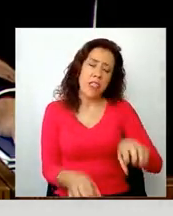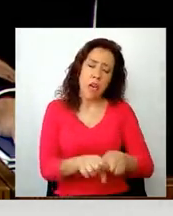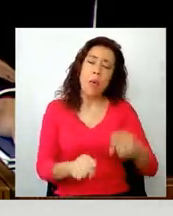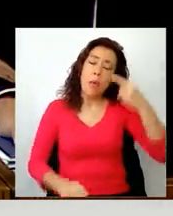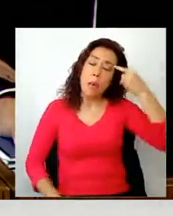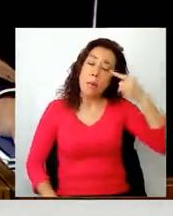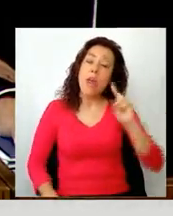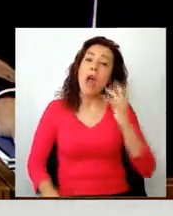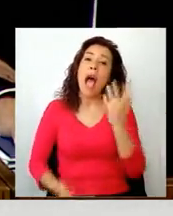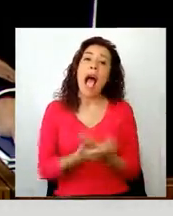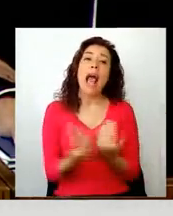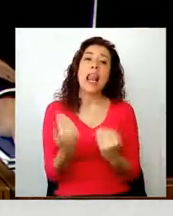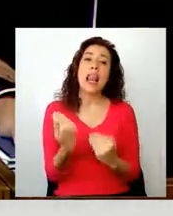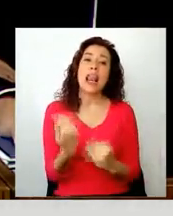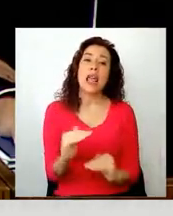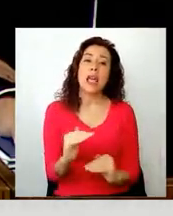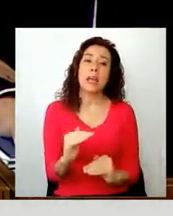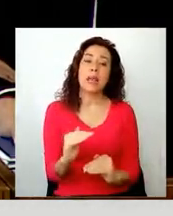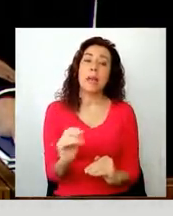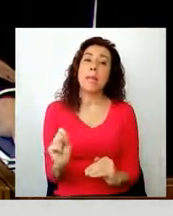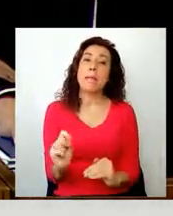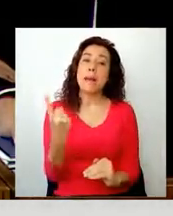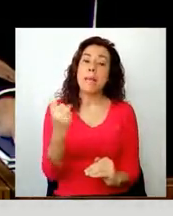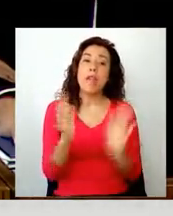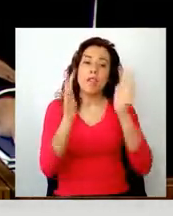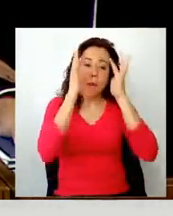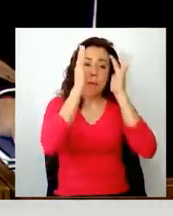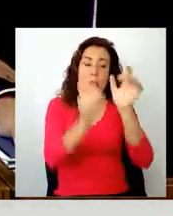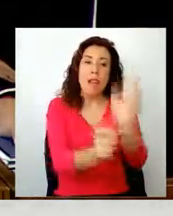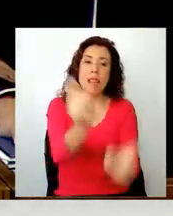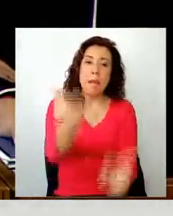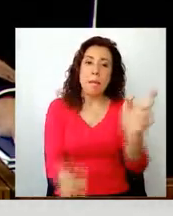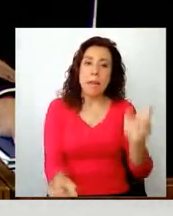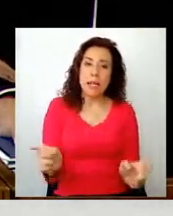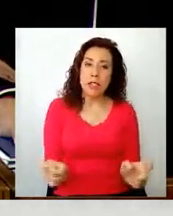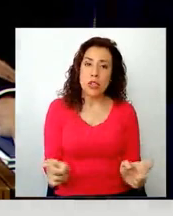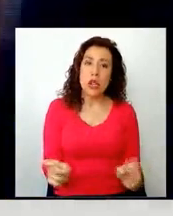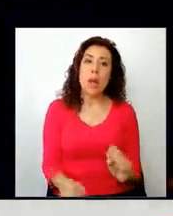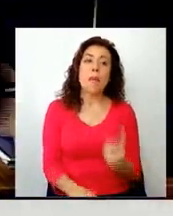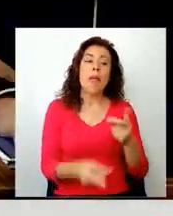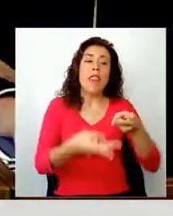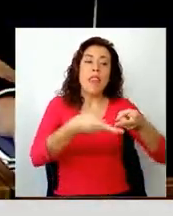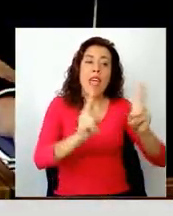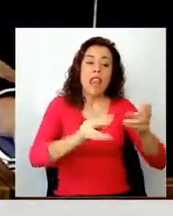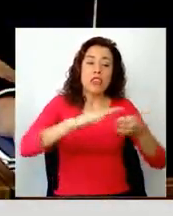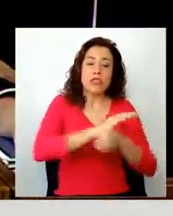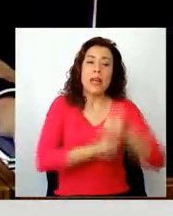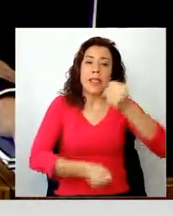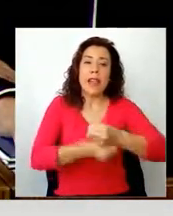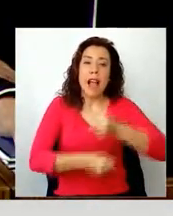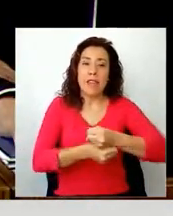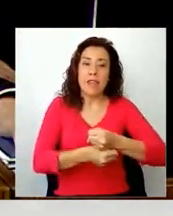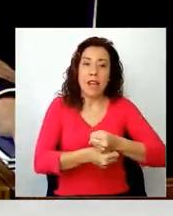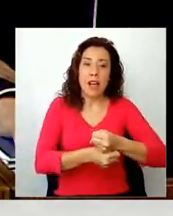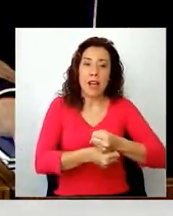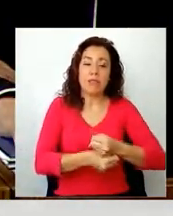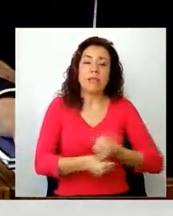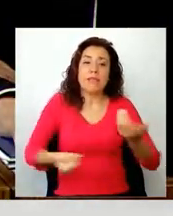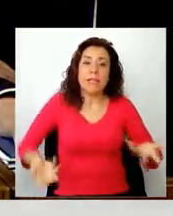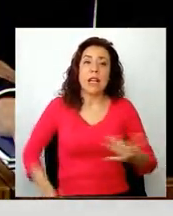límite primero están las personas primero está el derecho al trabajo y eso Lamentablemente